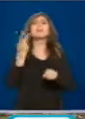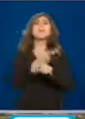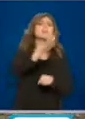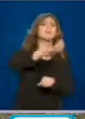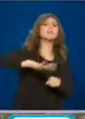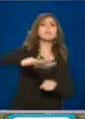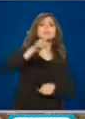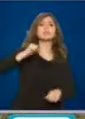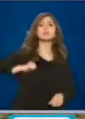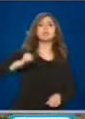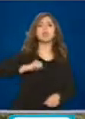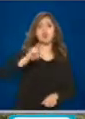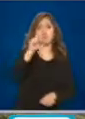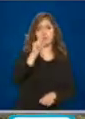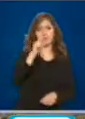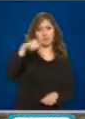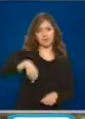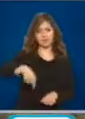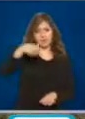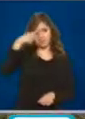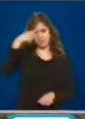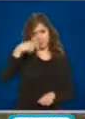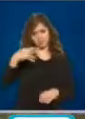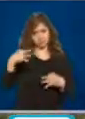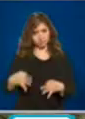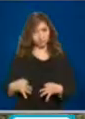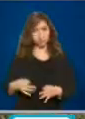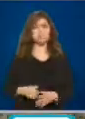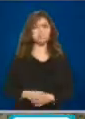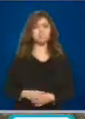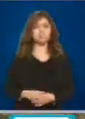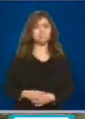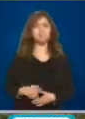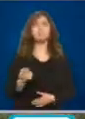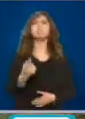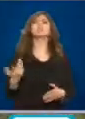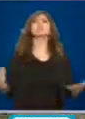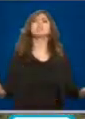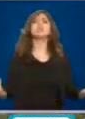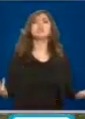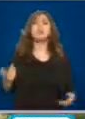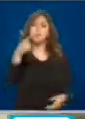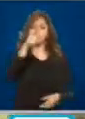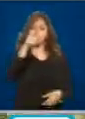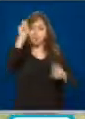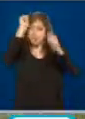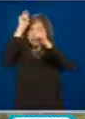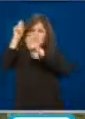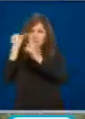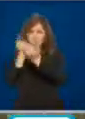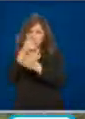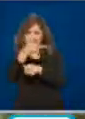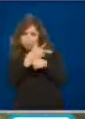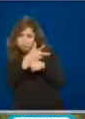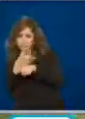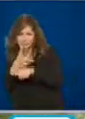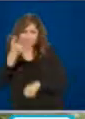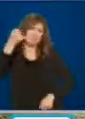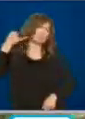del siglo XX en este país. ¿Qué? No, a usted no le van a hacer ninguna estatua, tío Alberto. Está